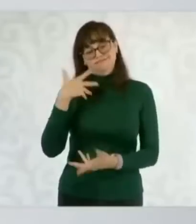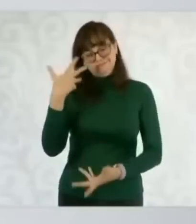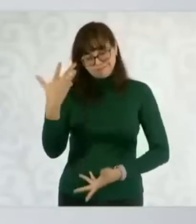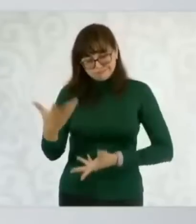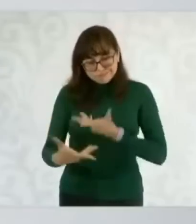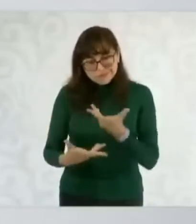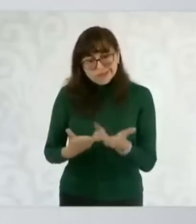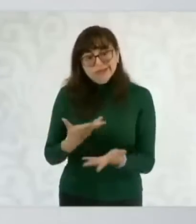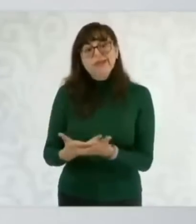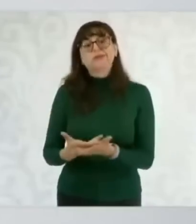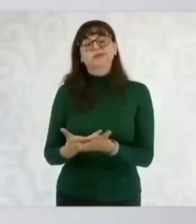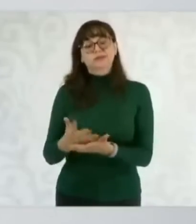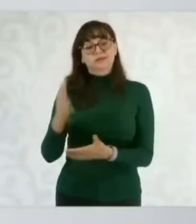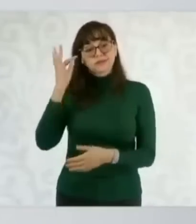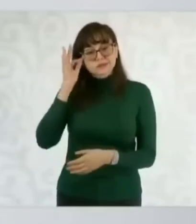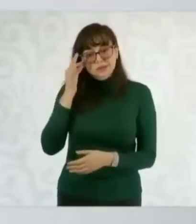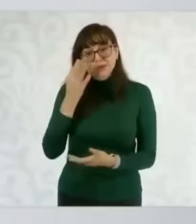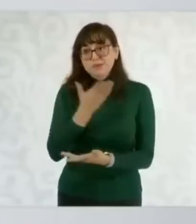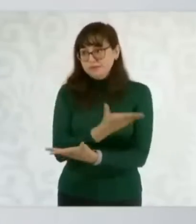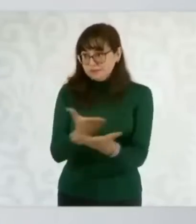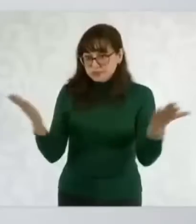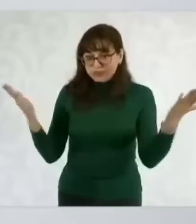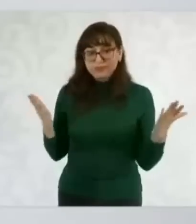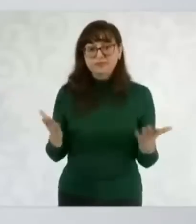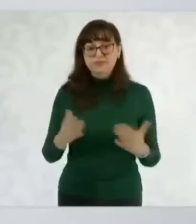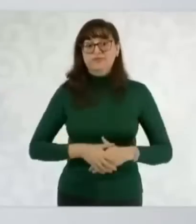reconocimientos académicos o al servicio público.